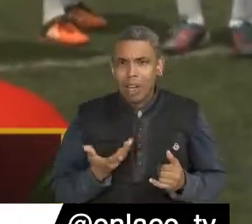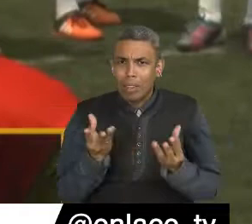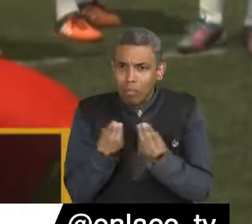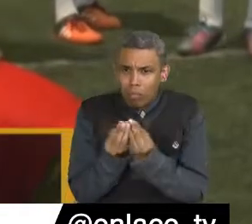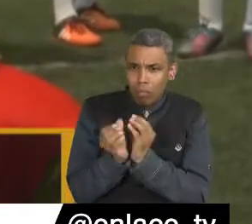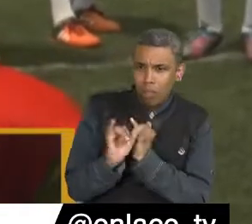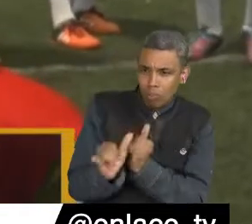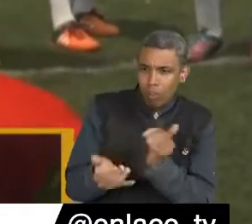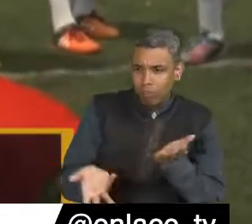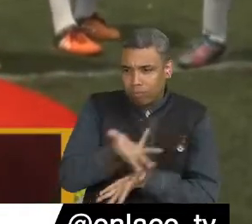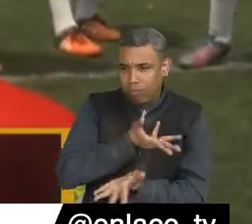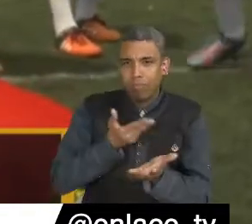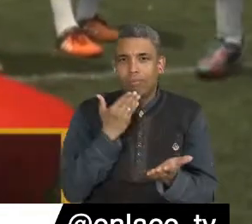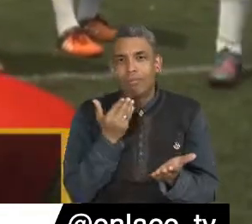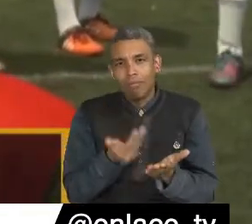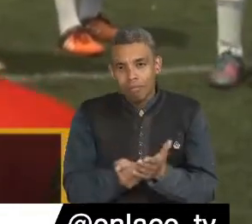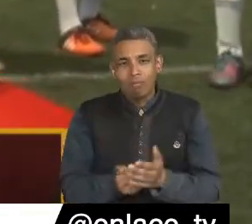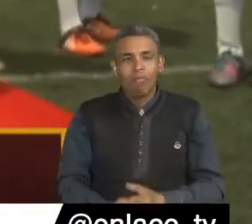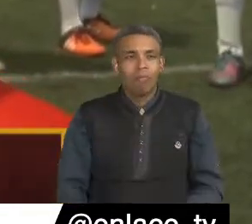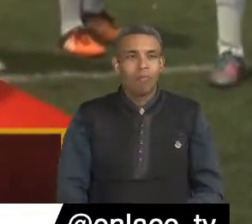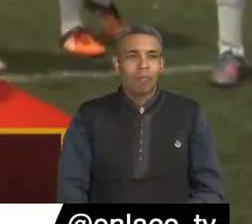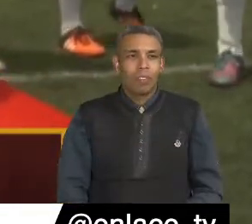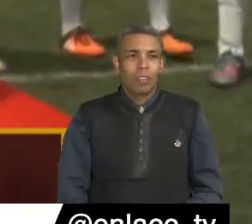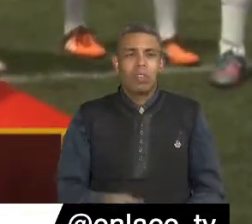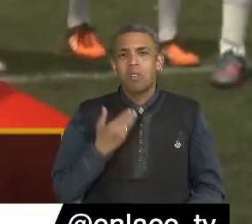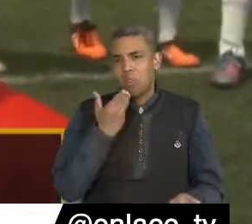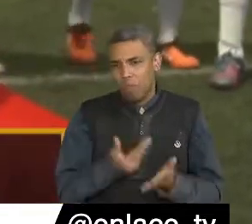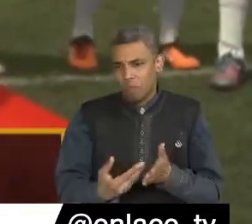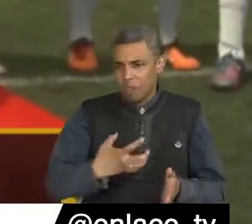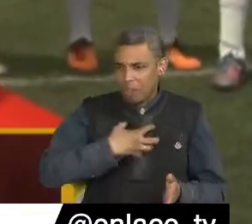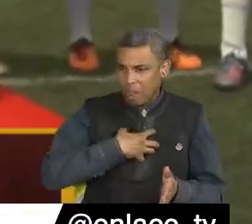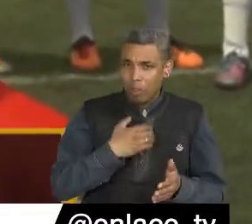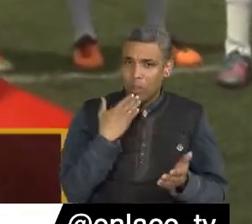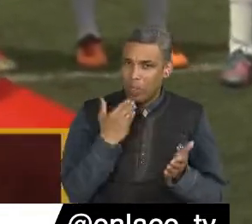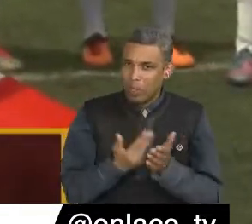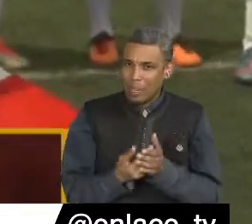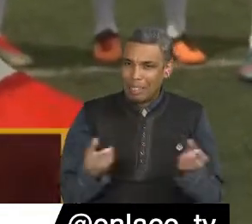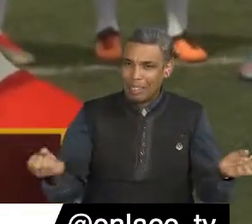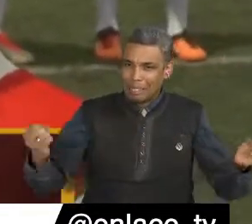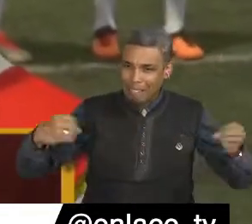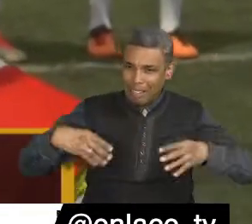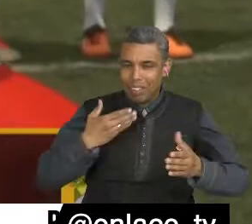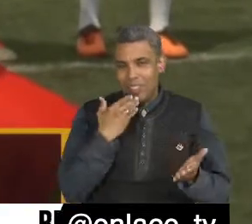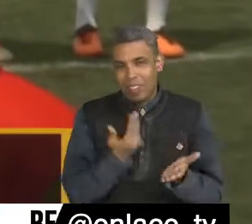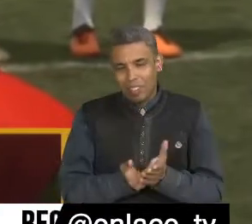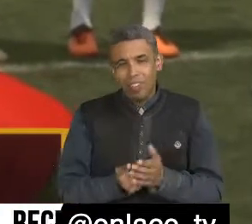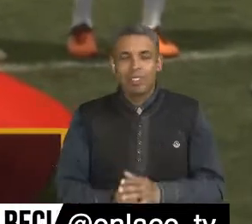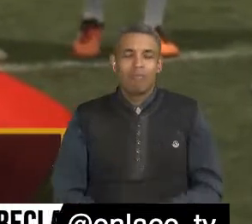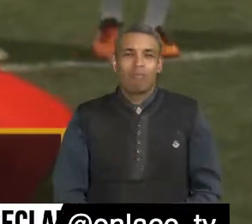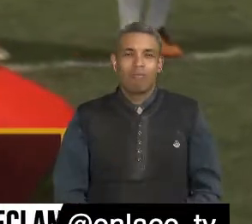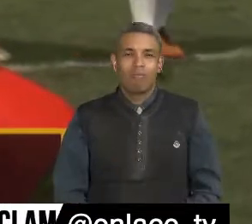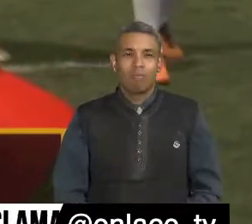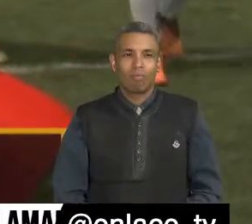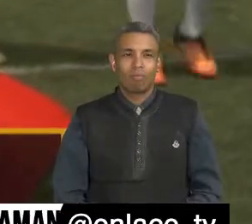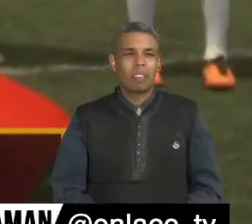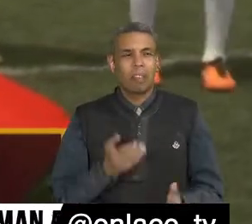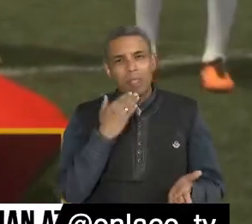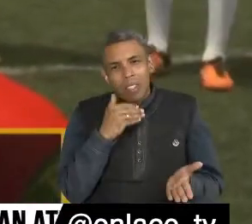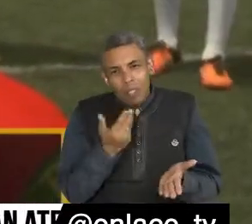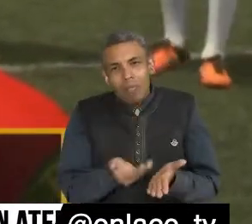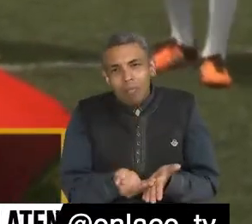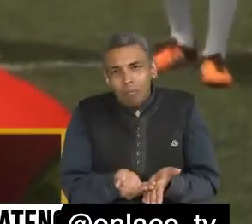demás. Que gracias por el torneo que nos regalan. Que gracias por